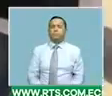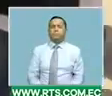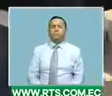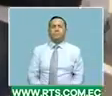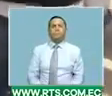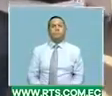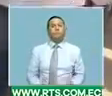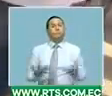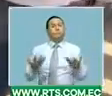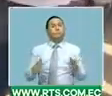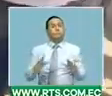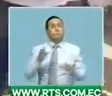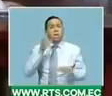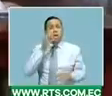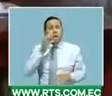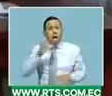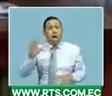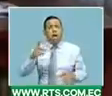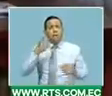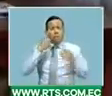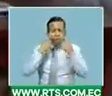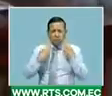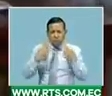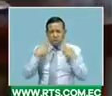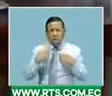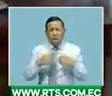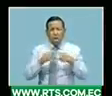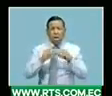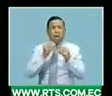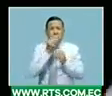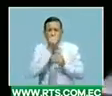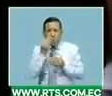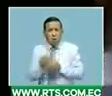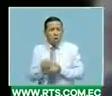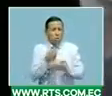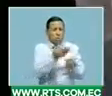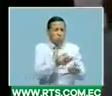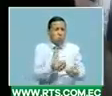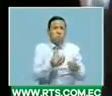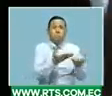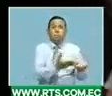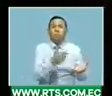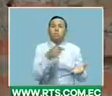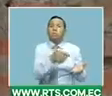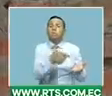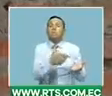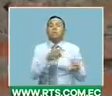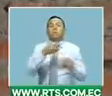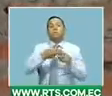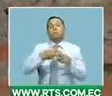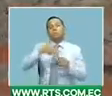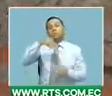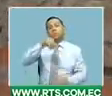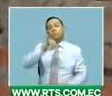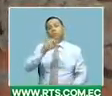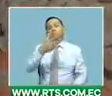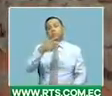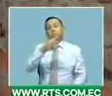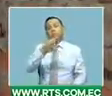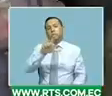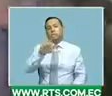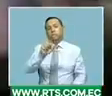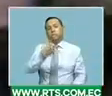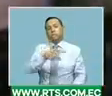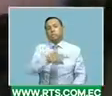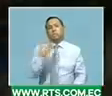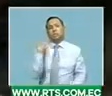Con cánticos, lágrimas, carteles y flores, así familiares, vecinos y amigos le dieron el último adiós a Michelle Selena B, de 16 años de edad,